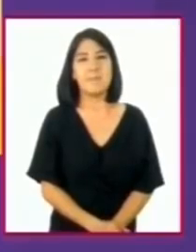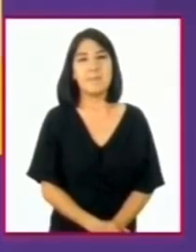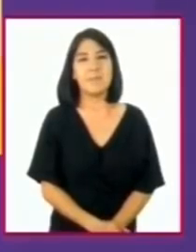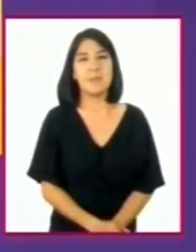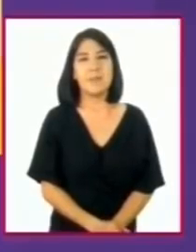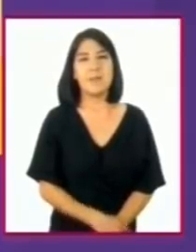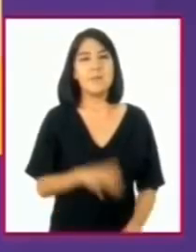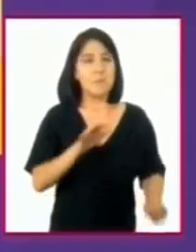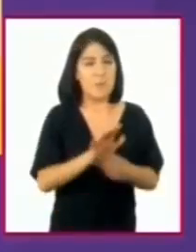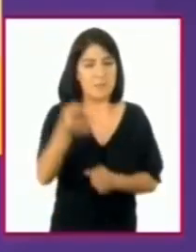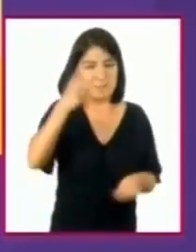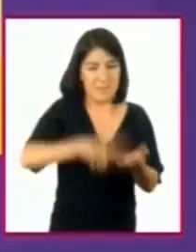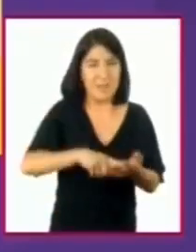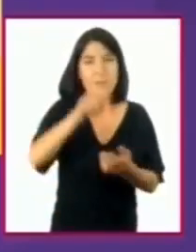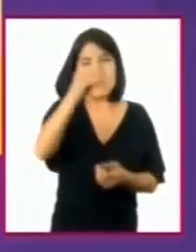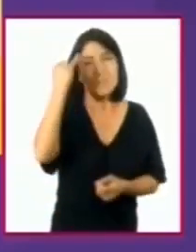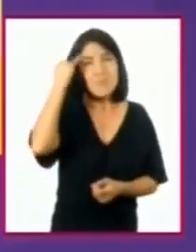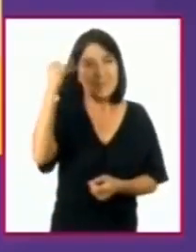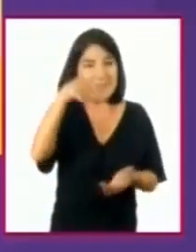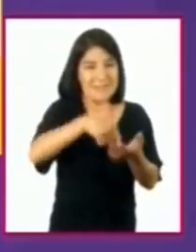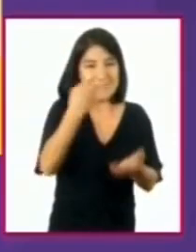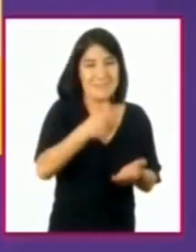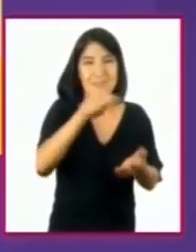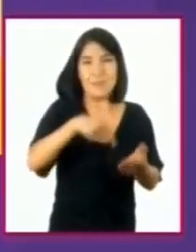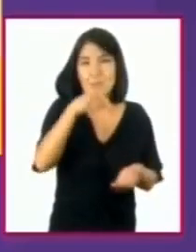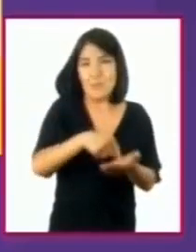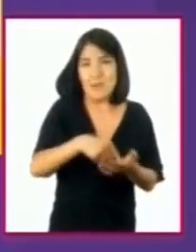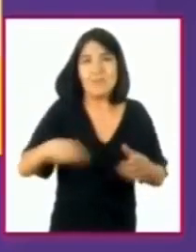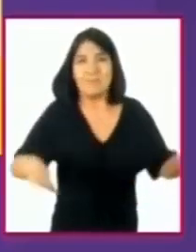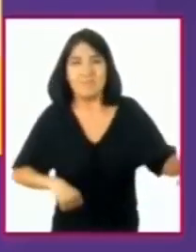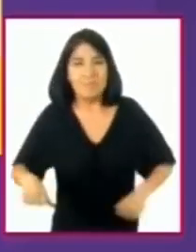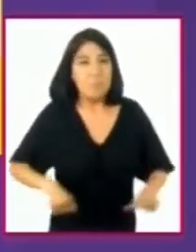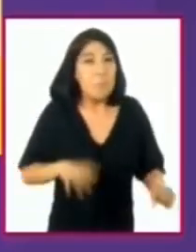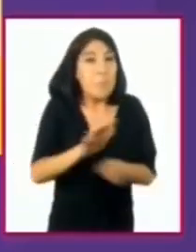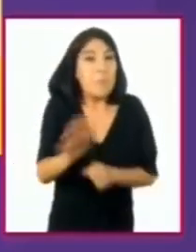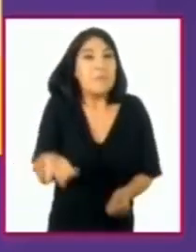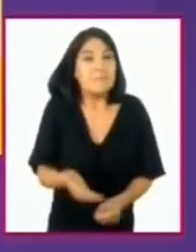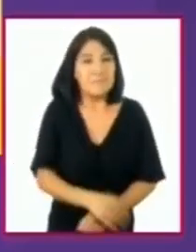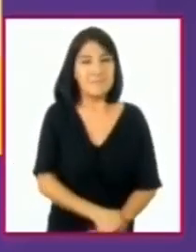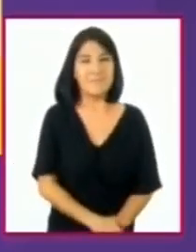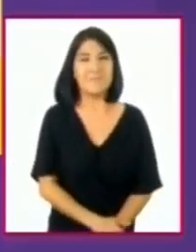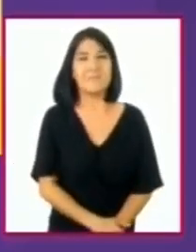¿Qué actividad imaginan se realizaba en este espacio?